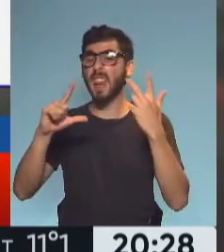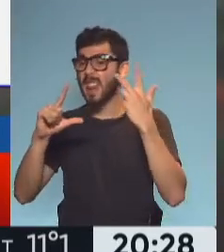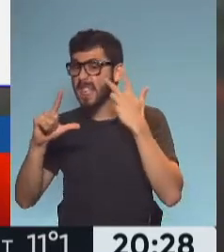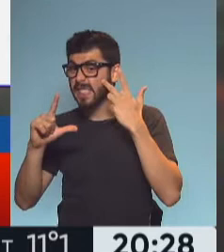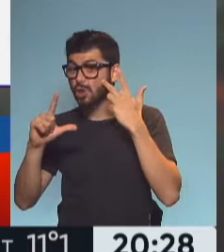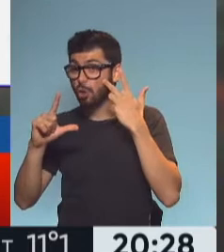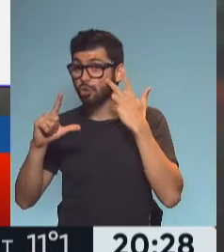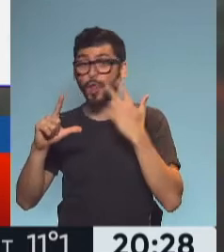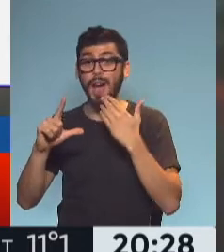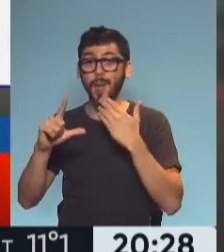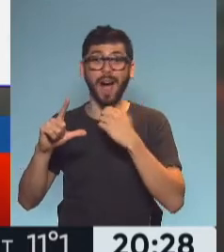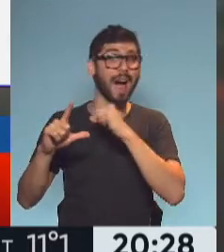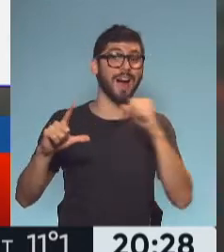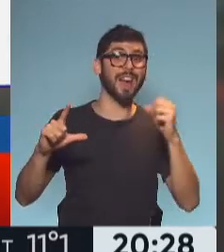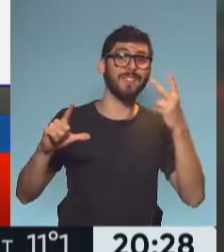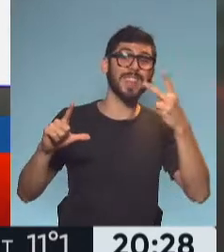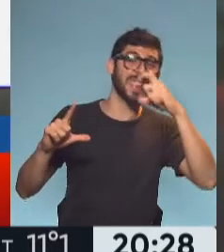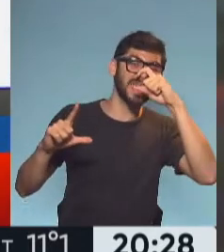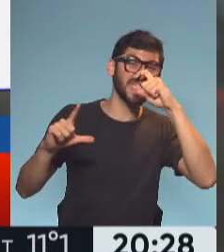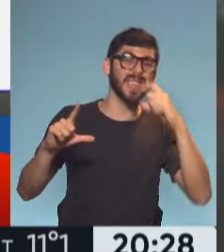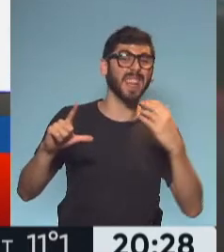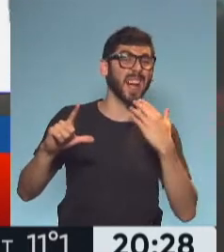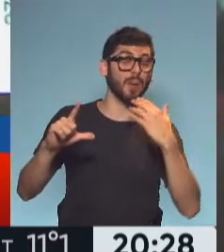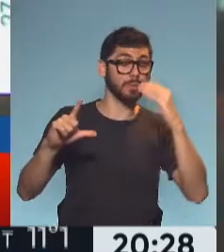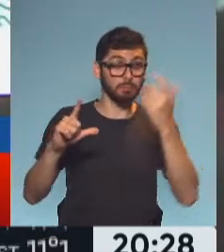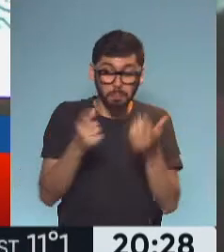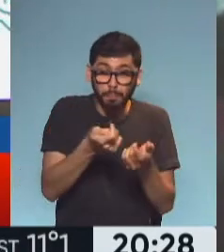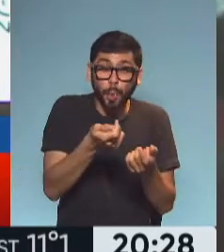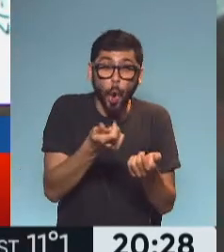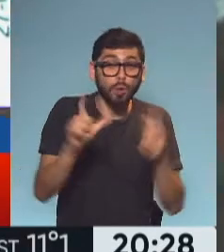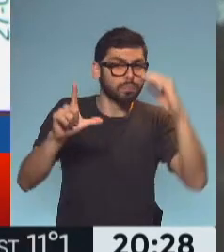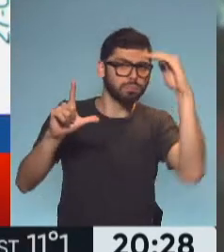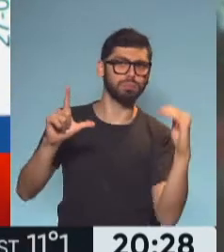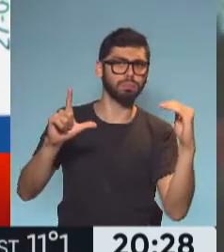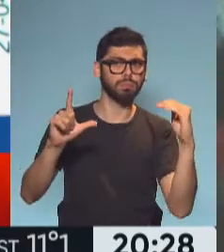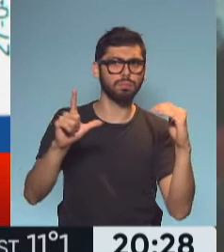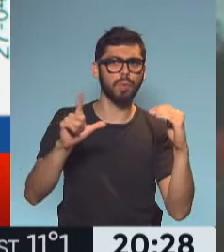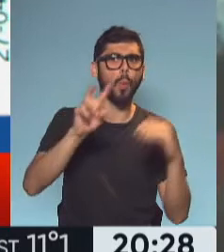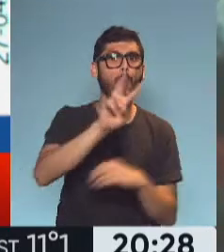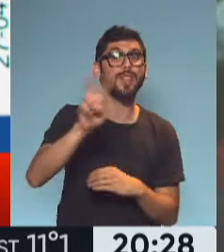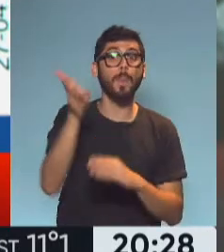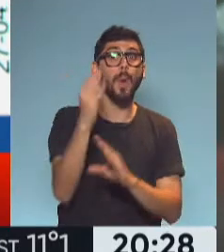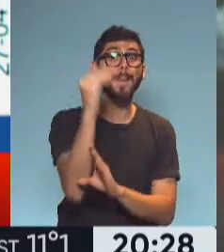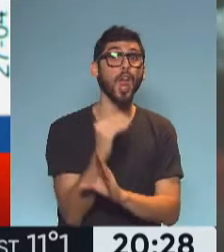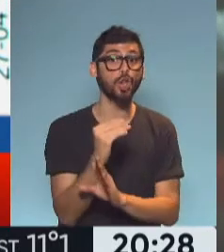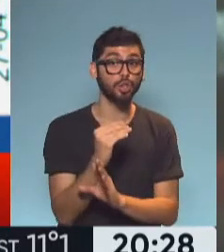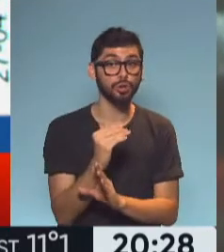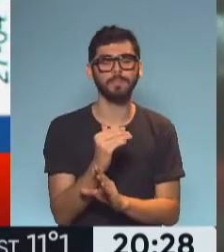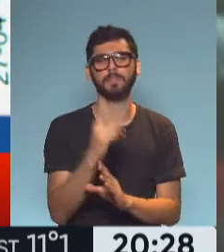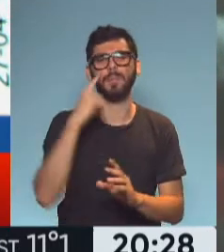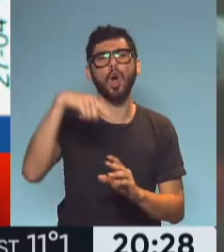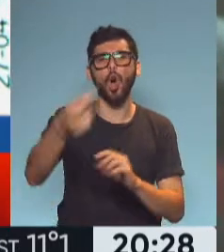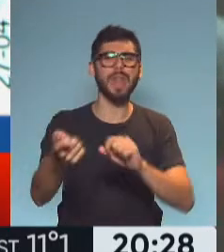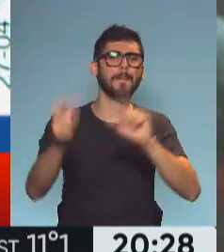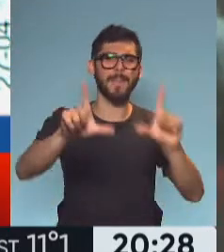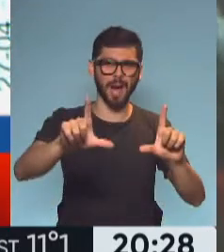es pocos días, son 10 días. Y el número de infectados baja el 22%. Tenemos otra plaquita